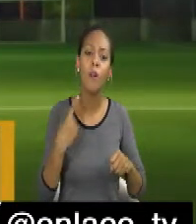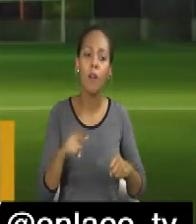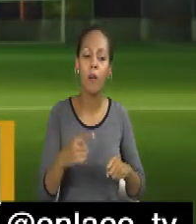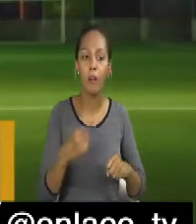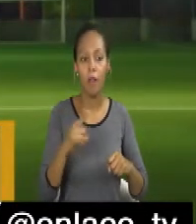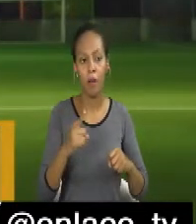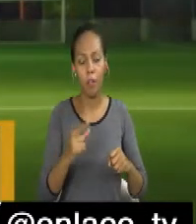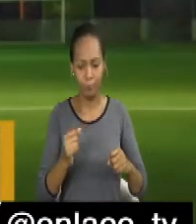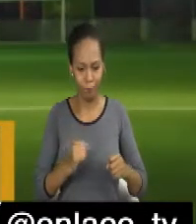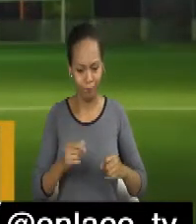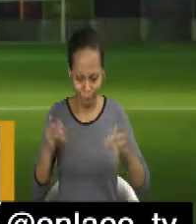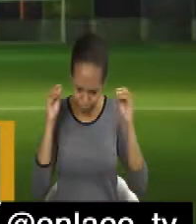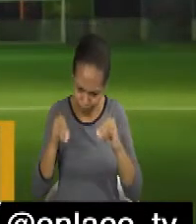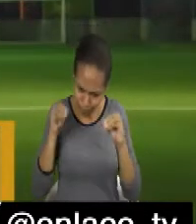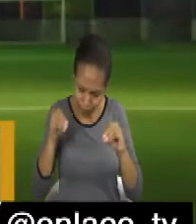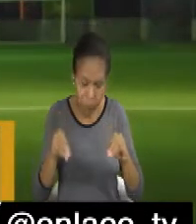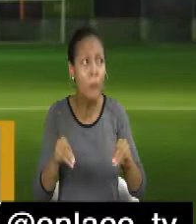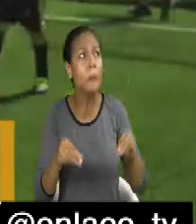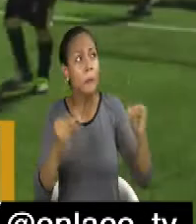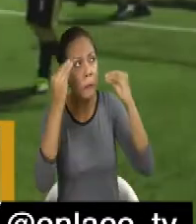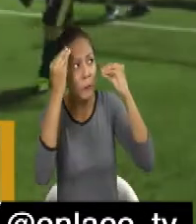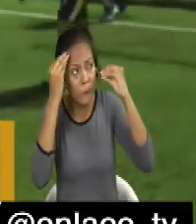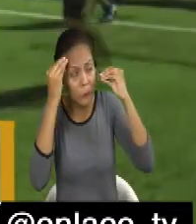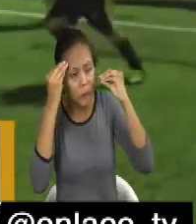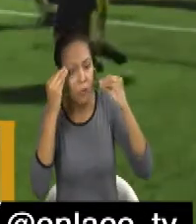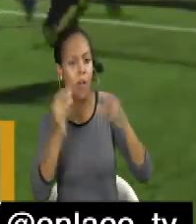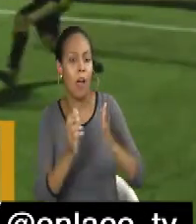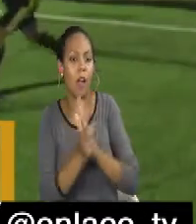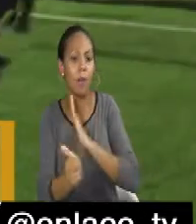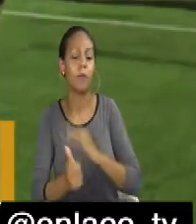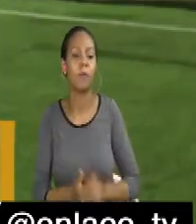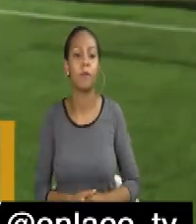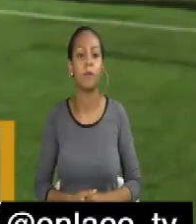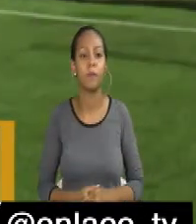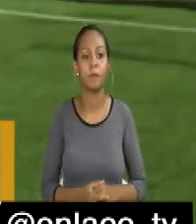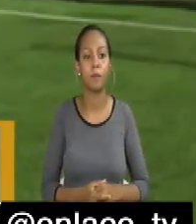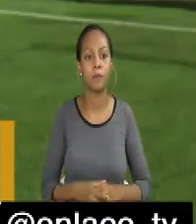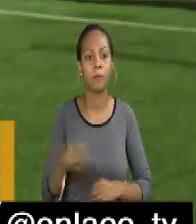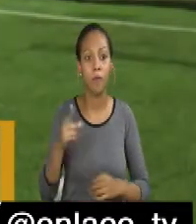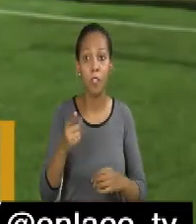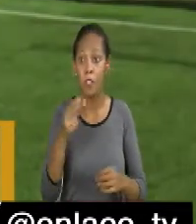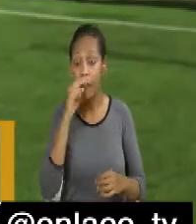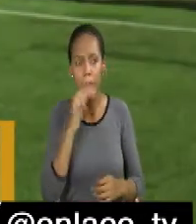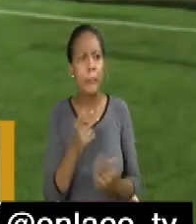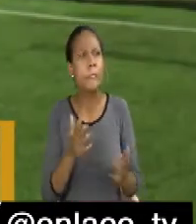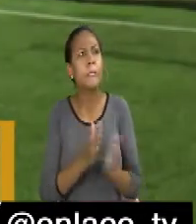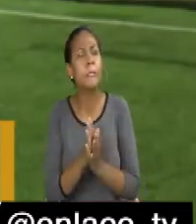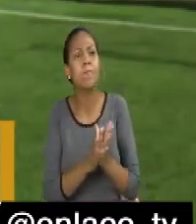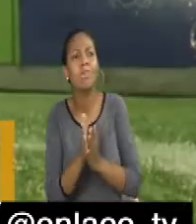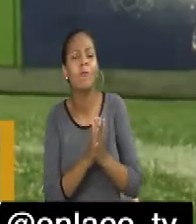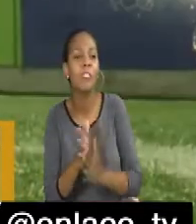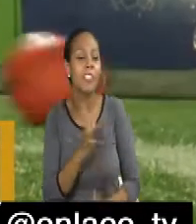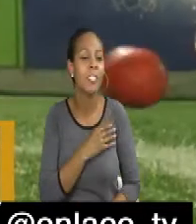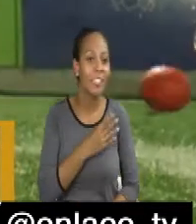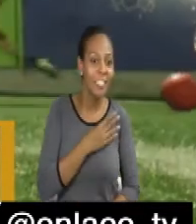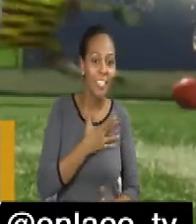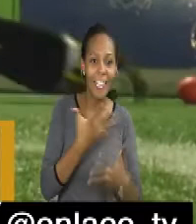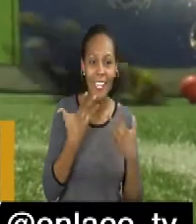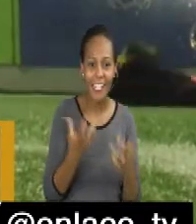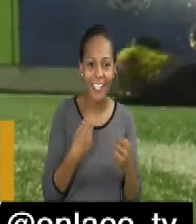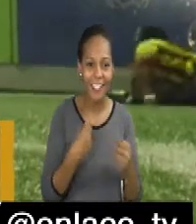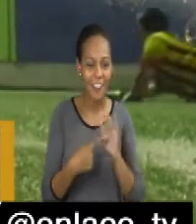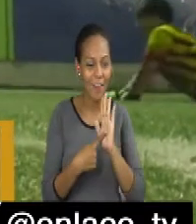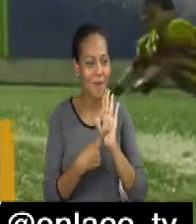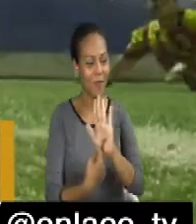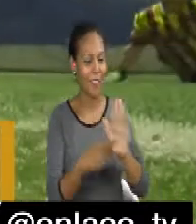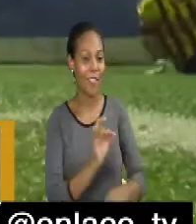fortalecer esas características del portero. Los niños arqueros esperan con ansias este torneo para mostrarse como los mejores de